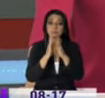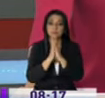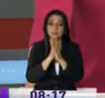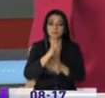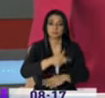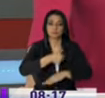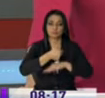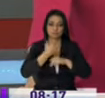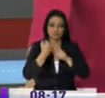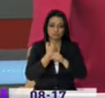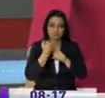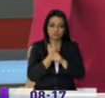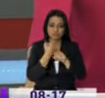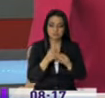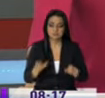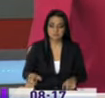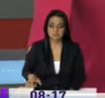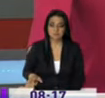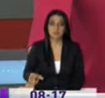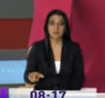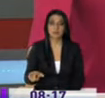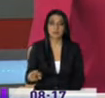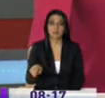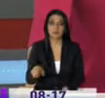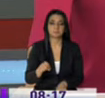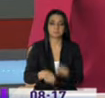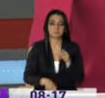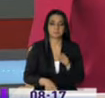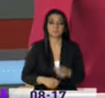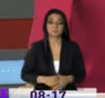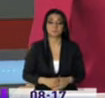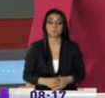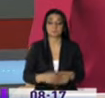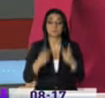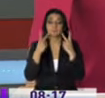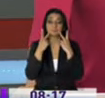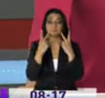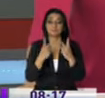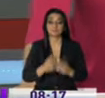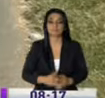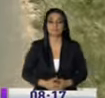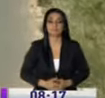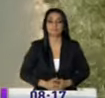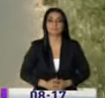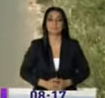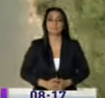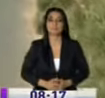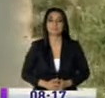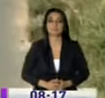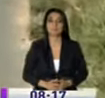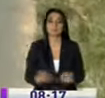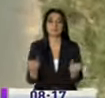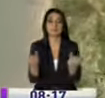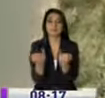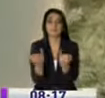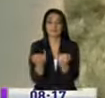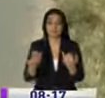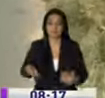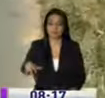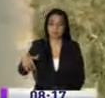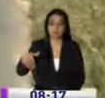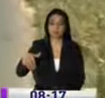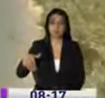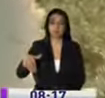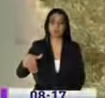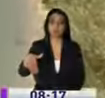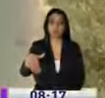realicen trabajos en una vereda que se encuentra en muy malas condiciones. Veamos. La hierba se ha apoderado de esta vereda ubicada